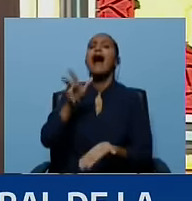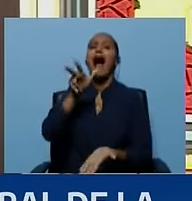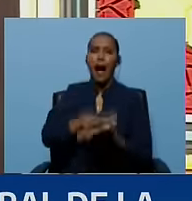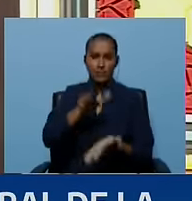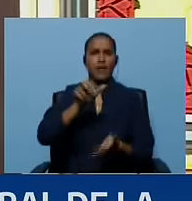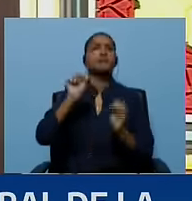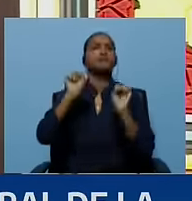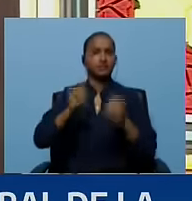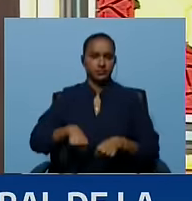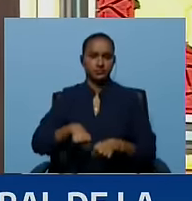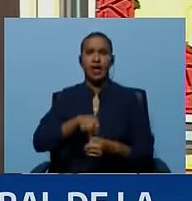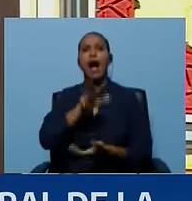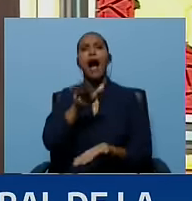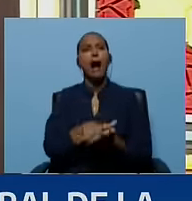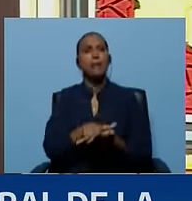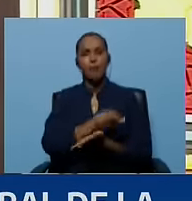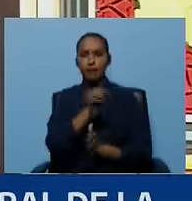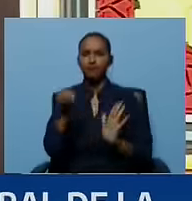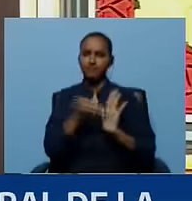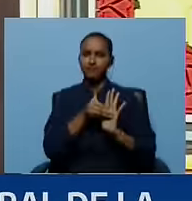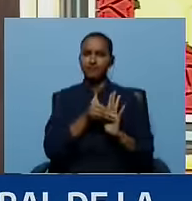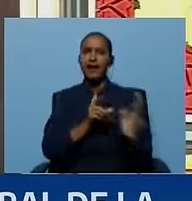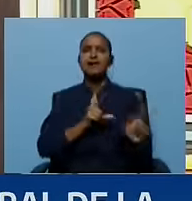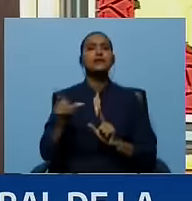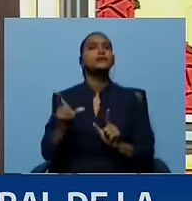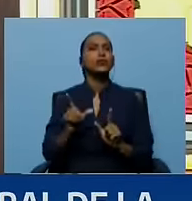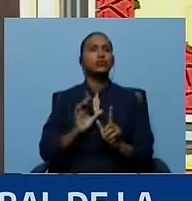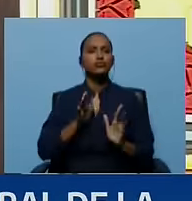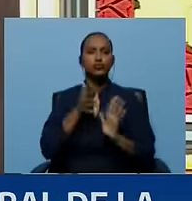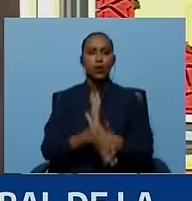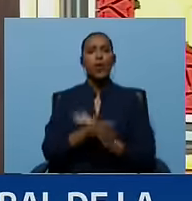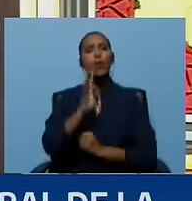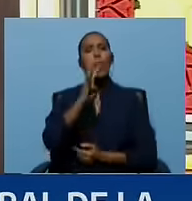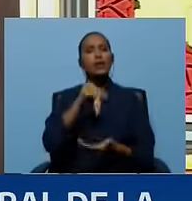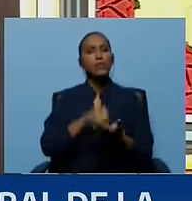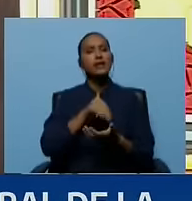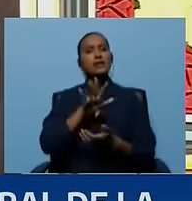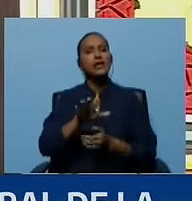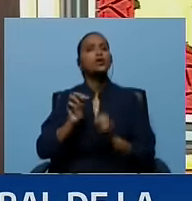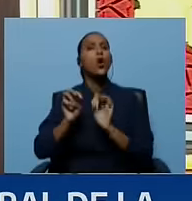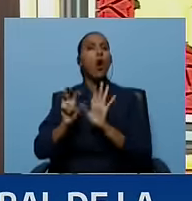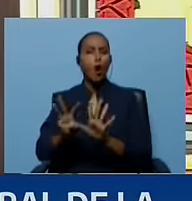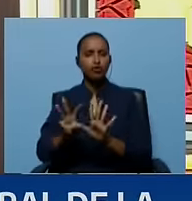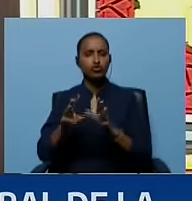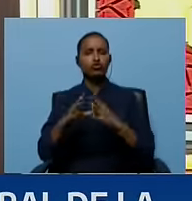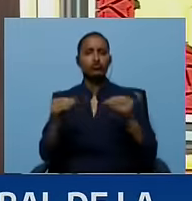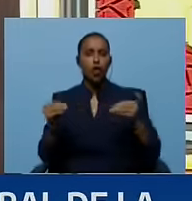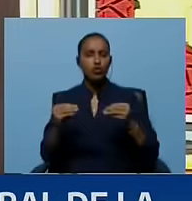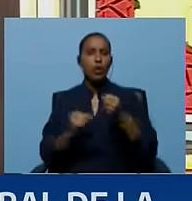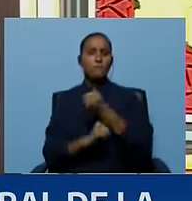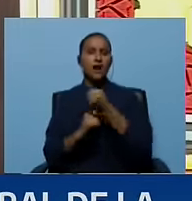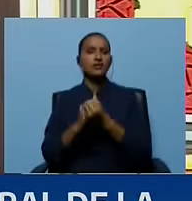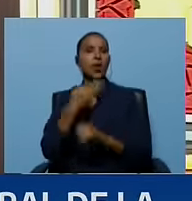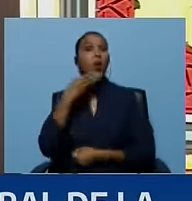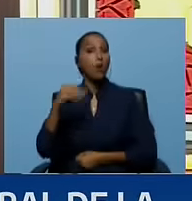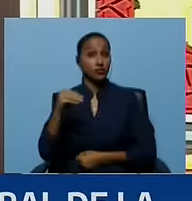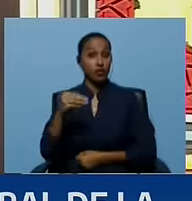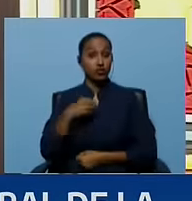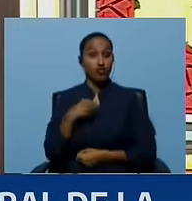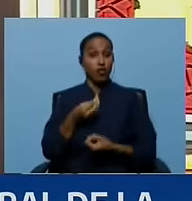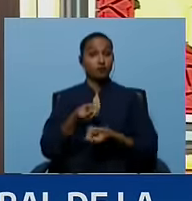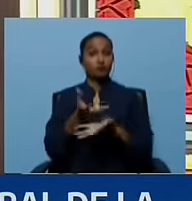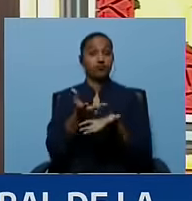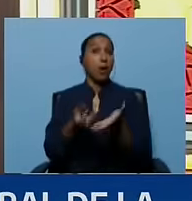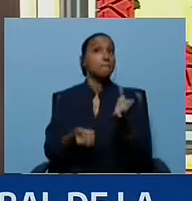Y así aprovechamos, instalamos los 4.508 comités de base de la juventud. Yo lanzo esta idea, este